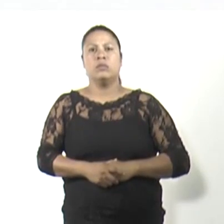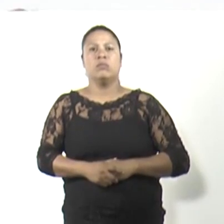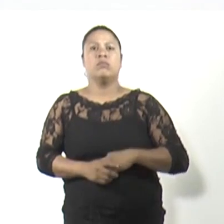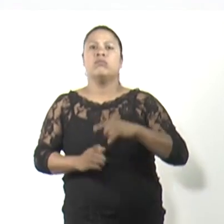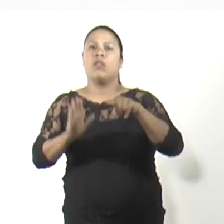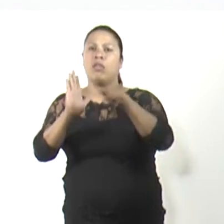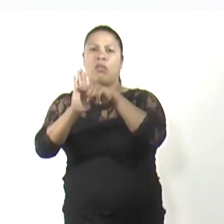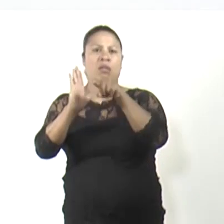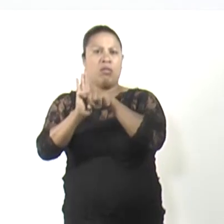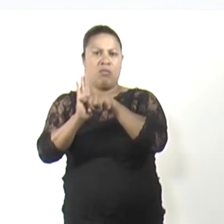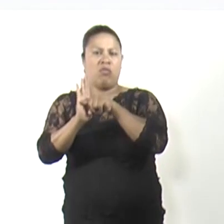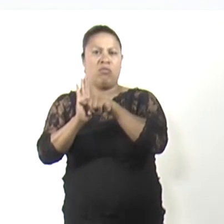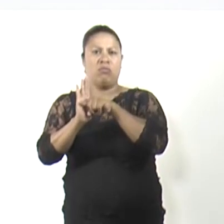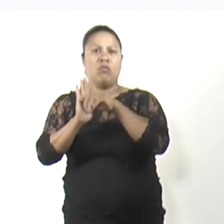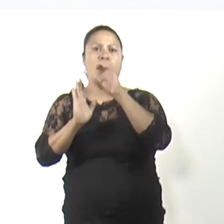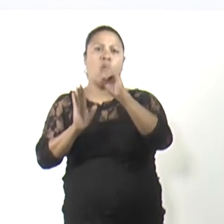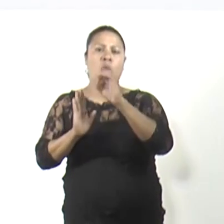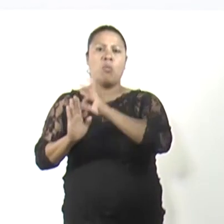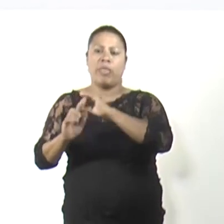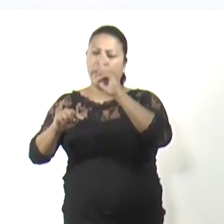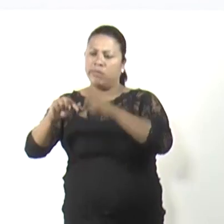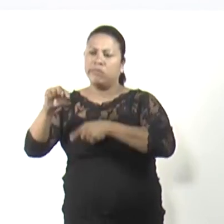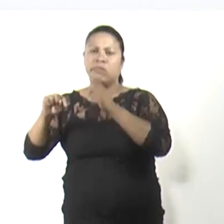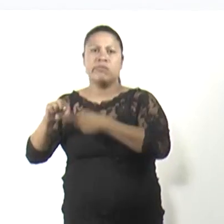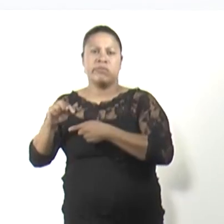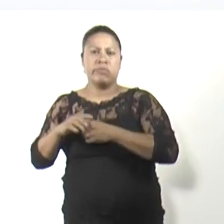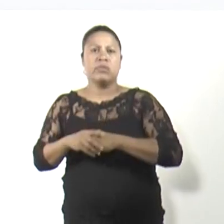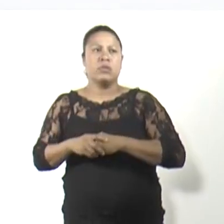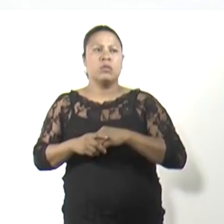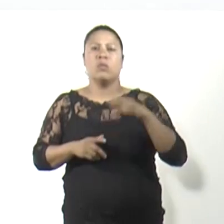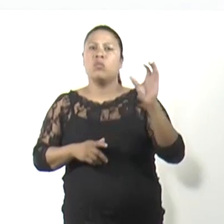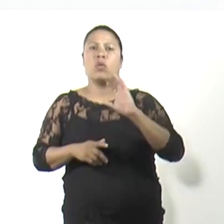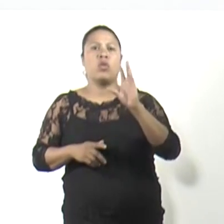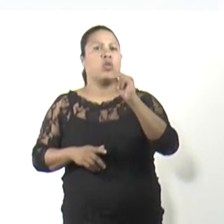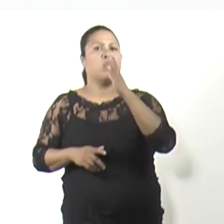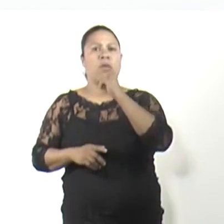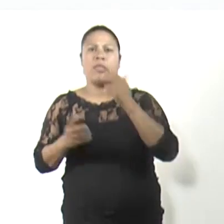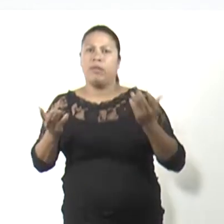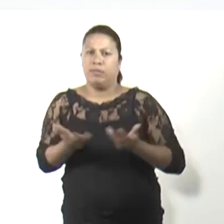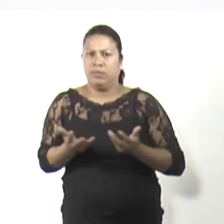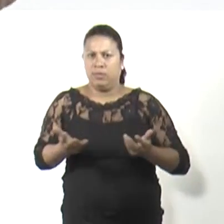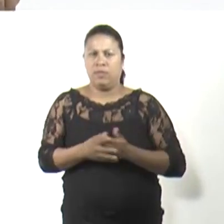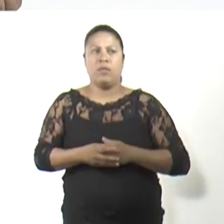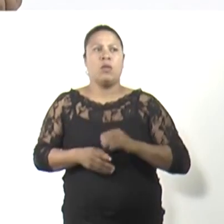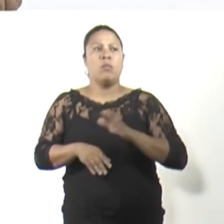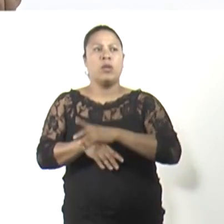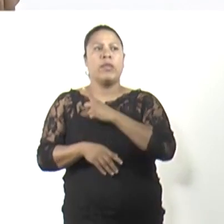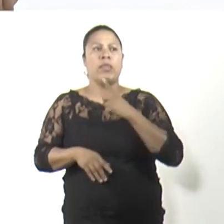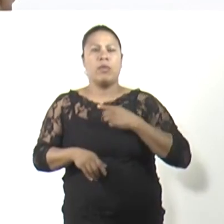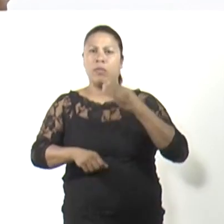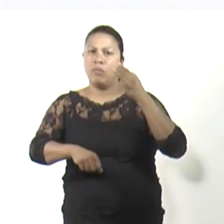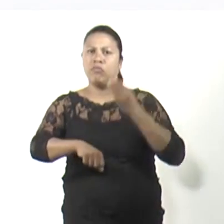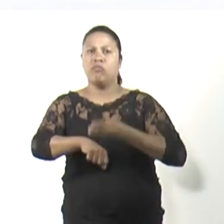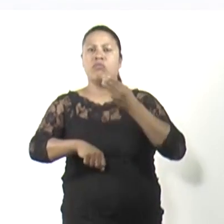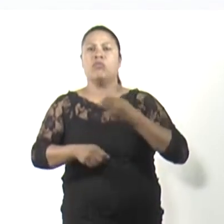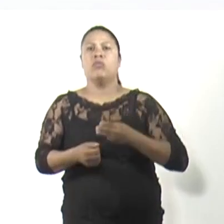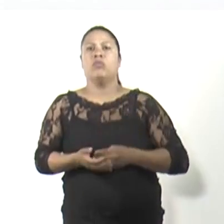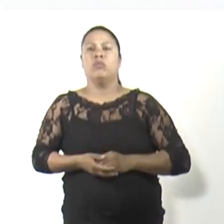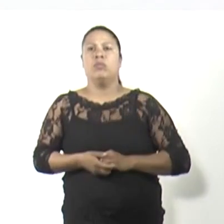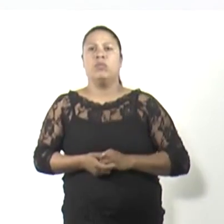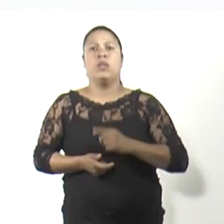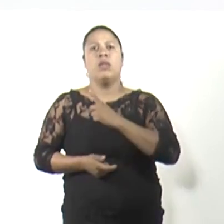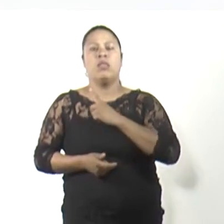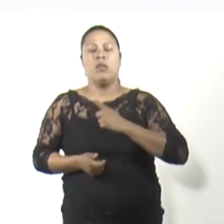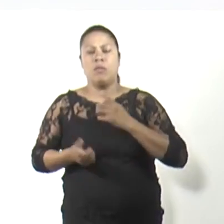negativos o incentivos negativos cuando no se cumple y que debe de sancionarse. Se